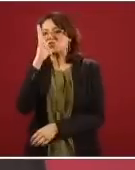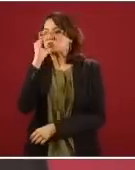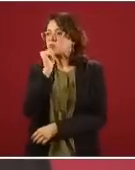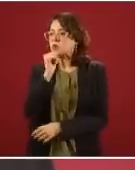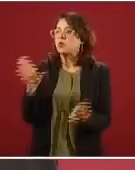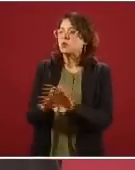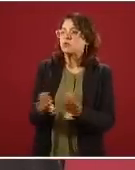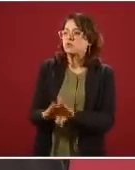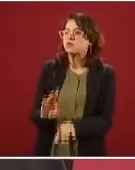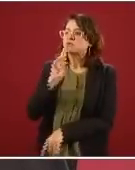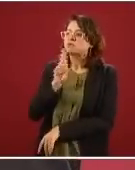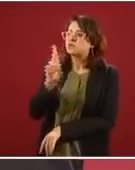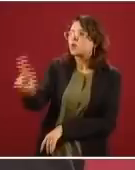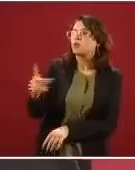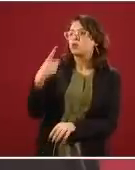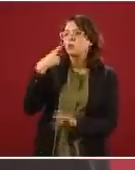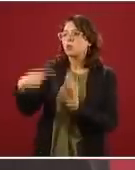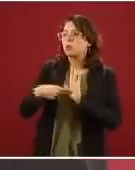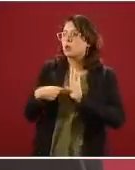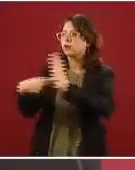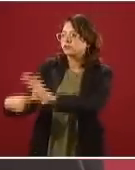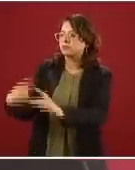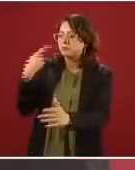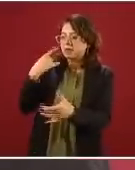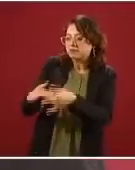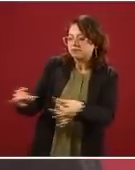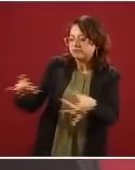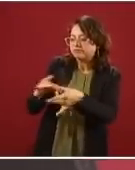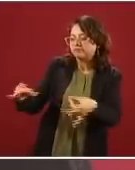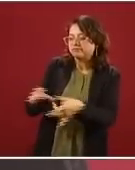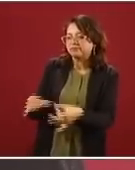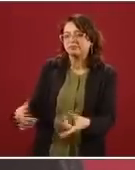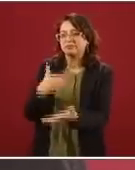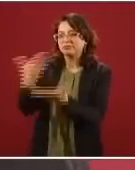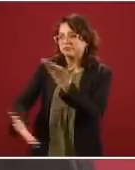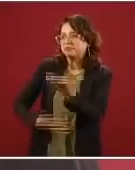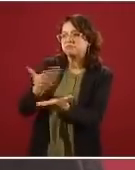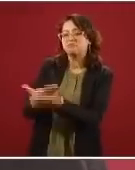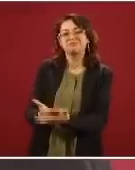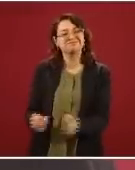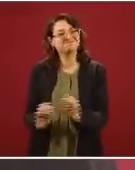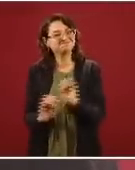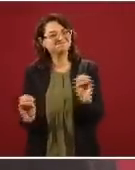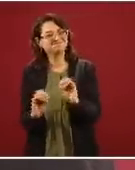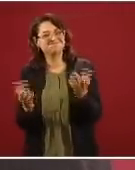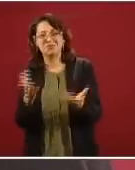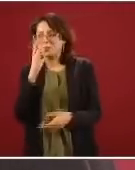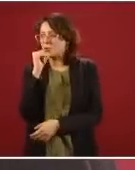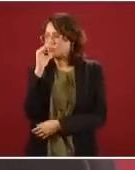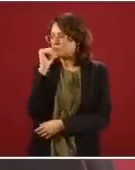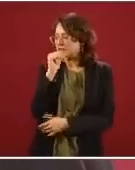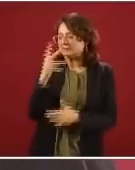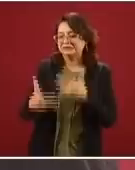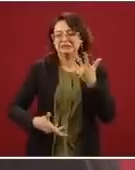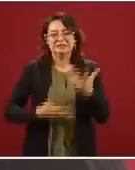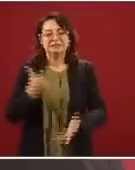replicar, de argumentar, de dar a conocer nuestros puntos de vista. Entonces ahora